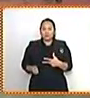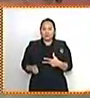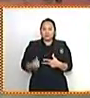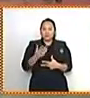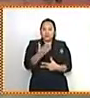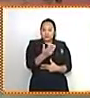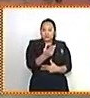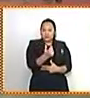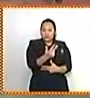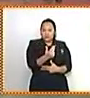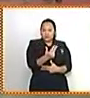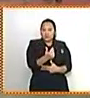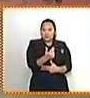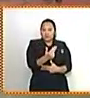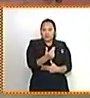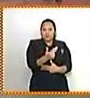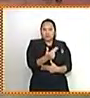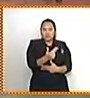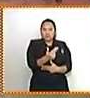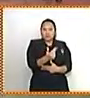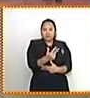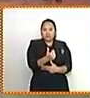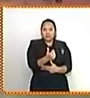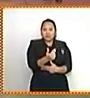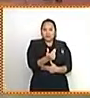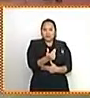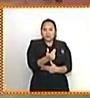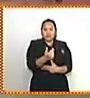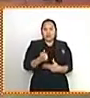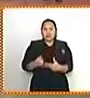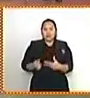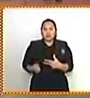13, segundo número ganado.